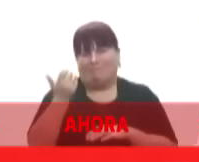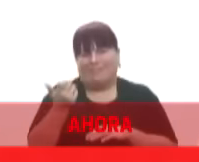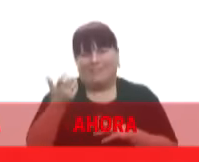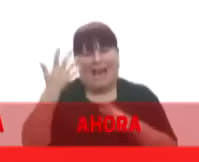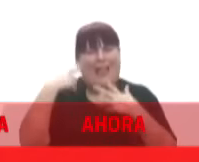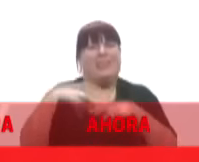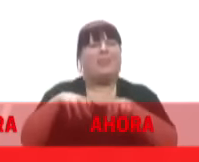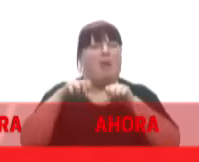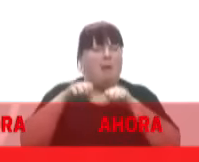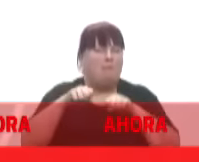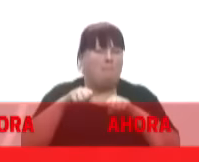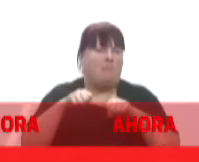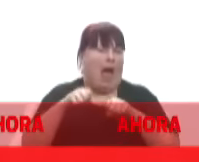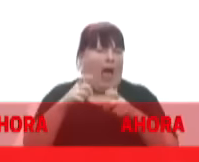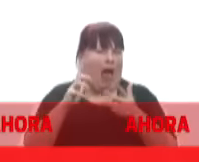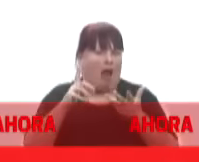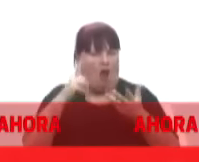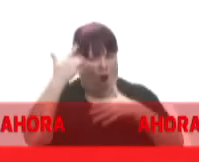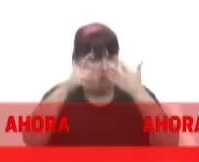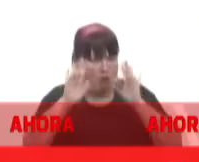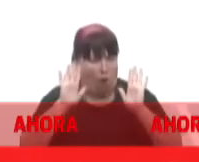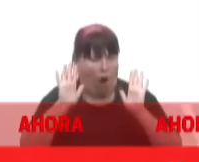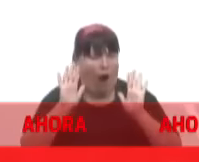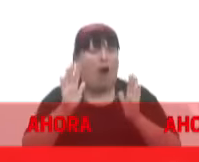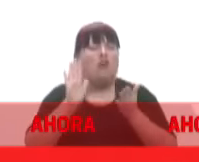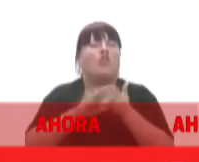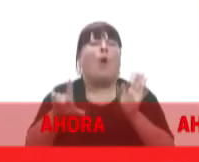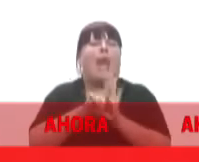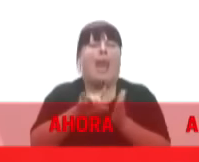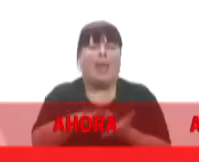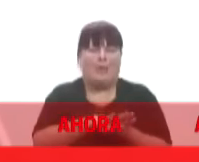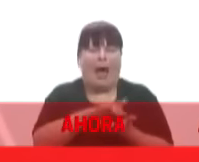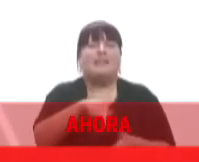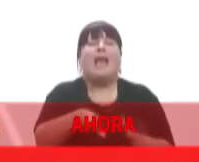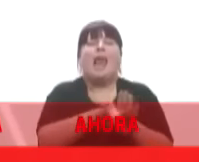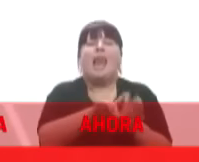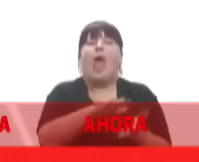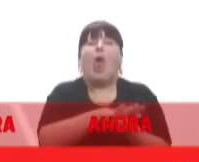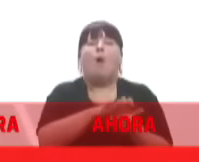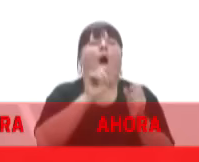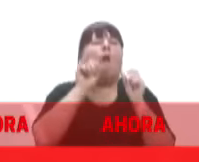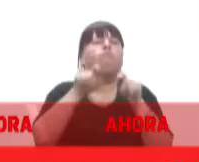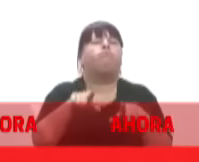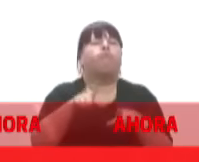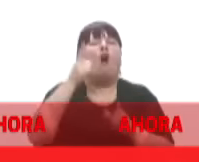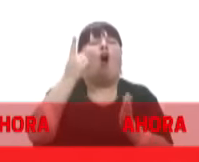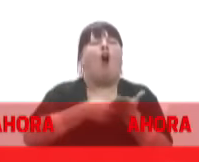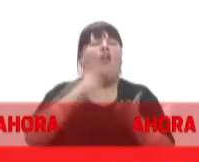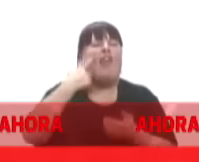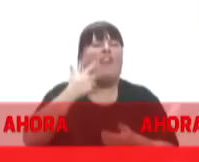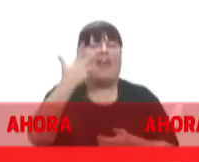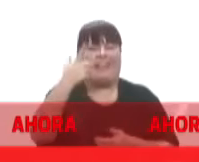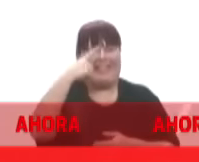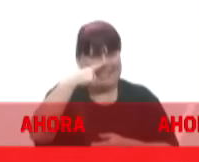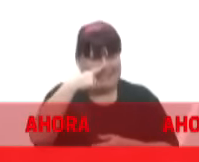temprano y no hay ninguna confusión, es la ley base. Esta ley base corresponde al orden del día